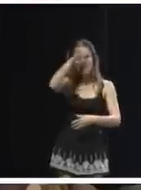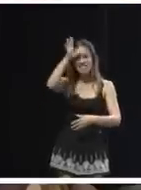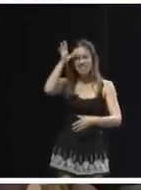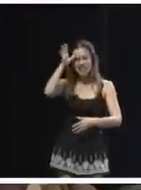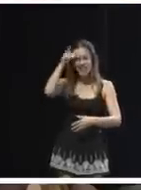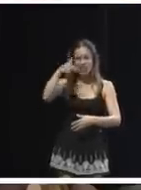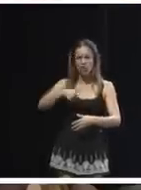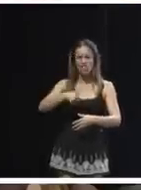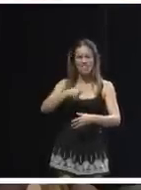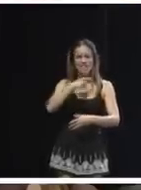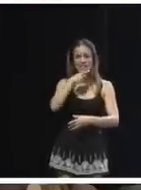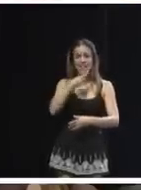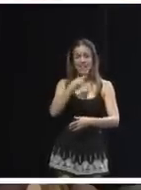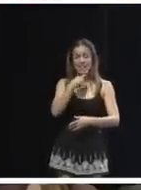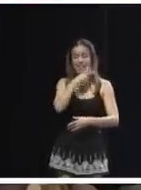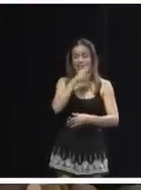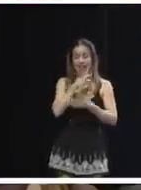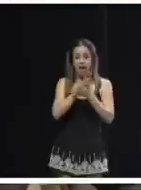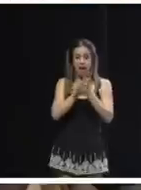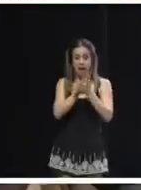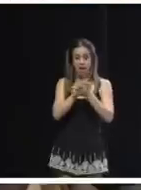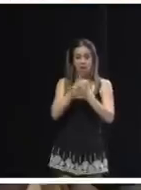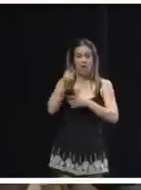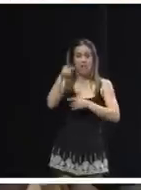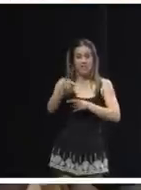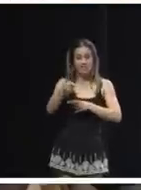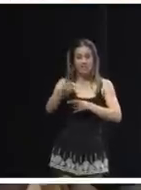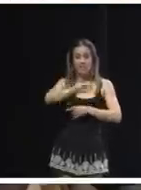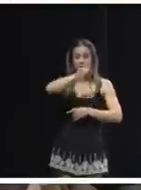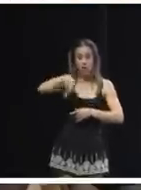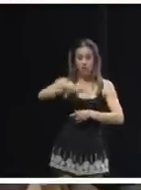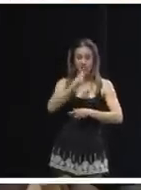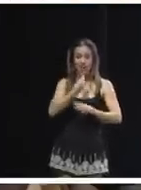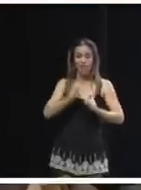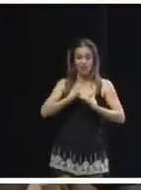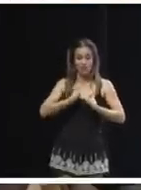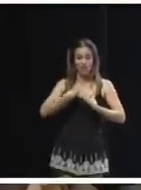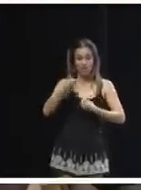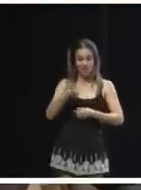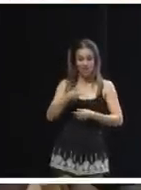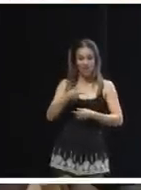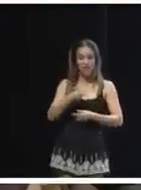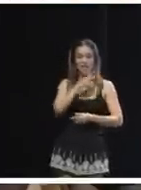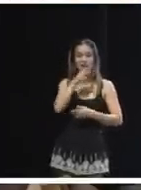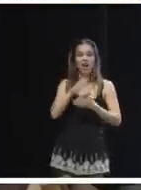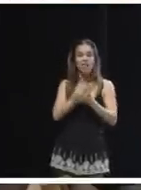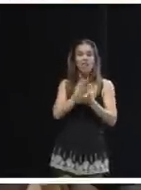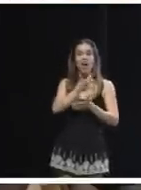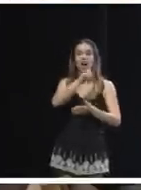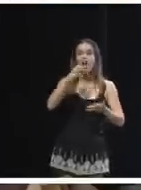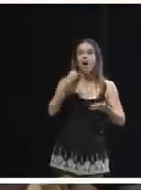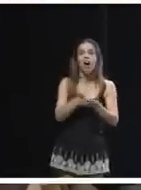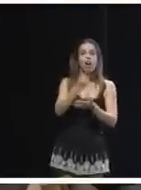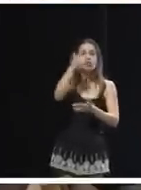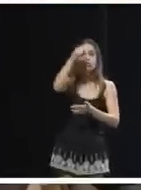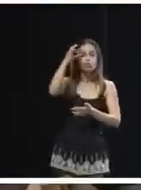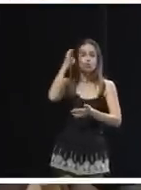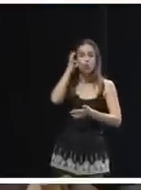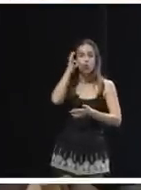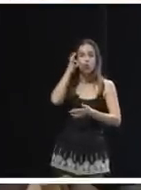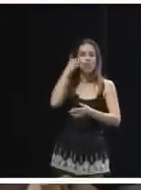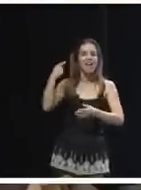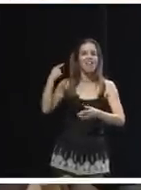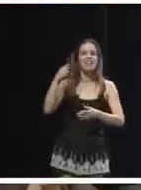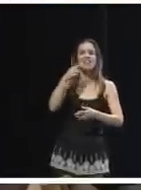de ti, que habla de nuestras vidas, que le habla a aquellos que siguen negando el cambio